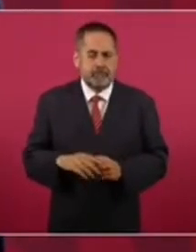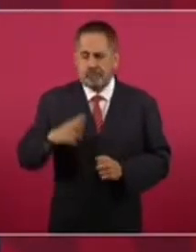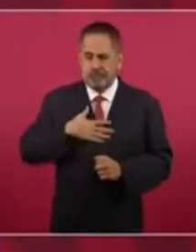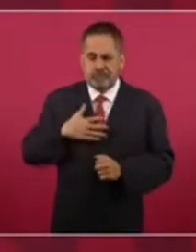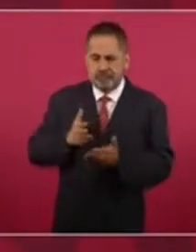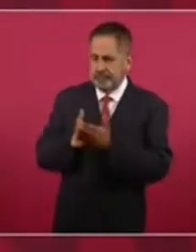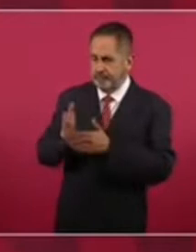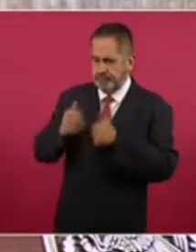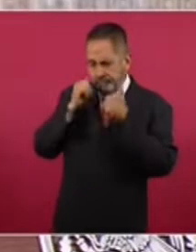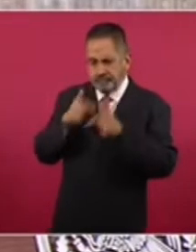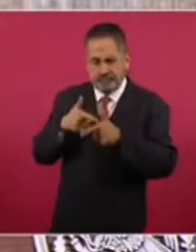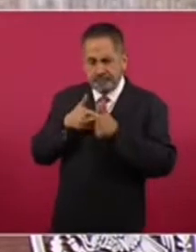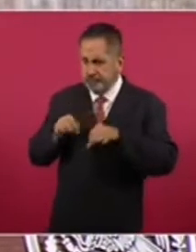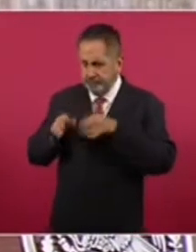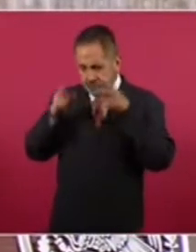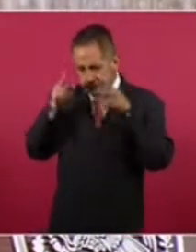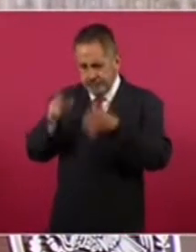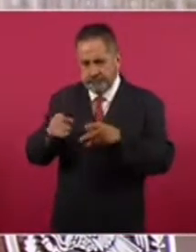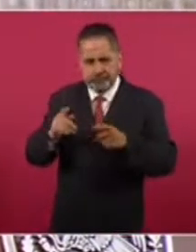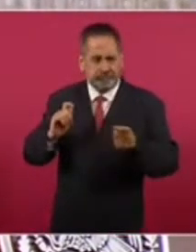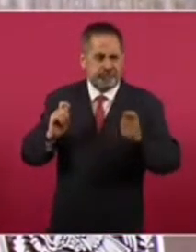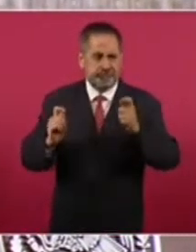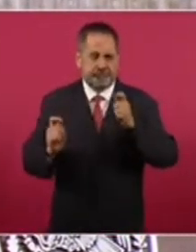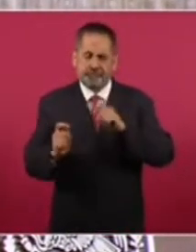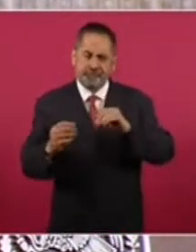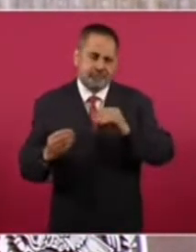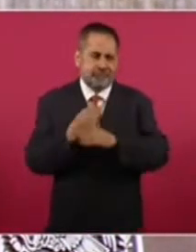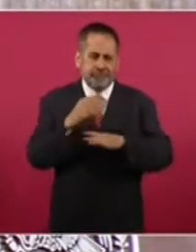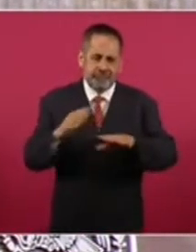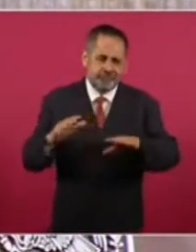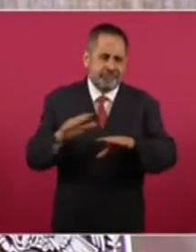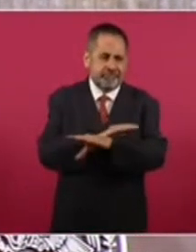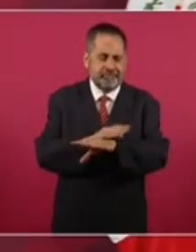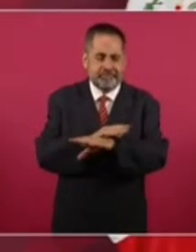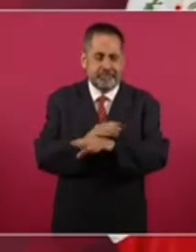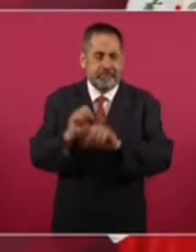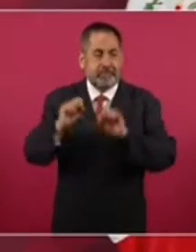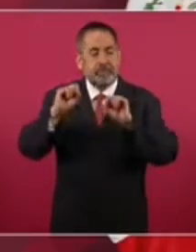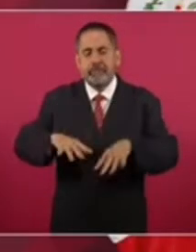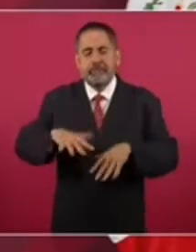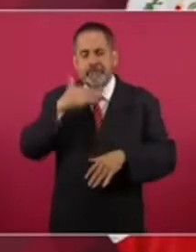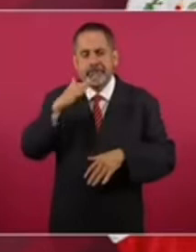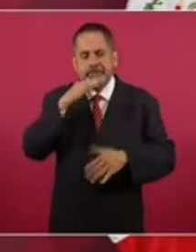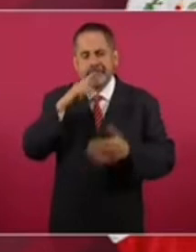íbamos a iniciar una etapa nueva, sin corrupción,